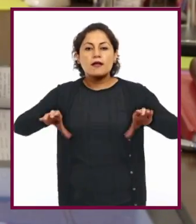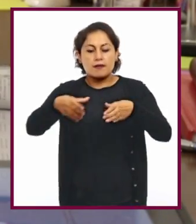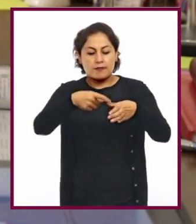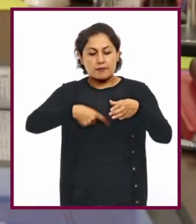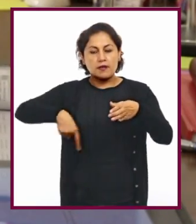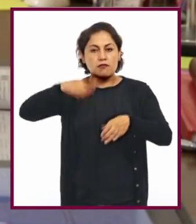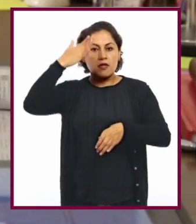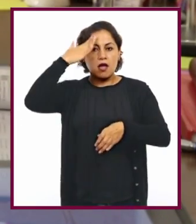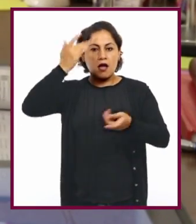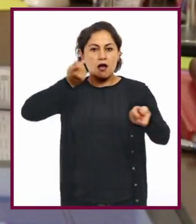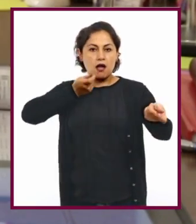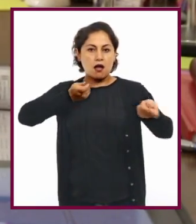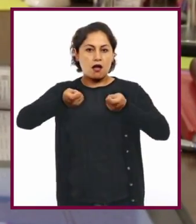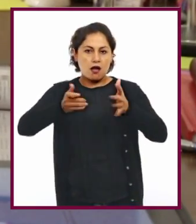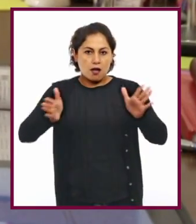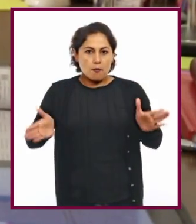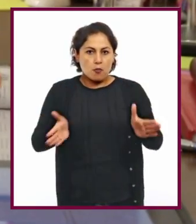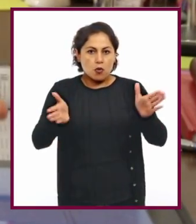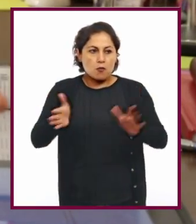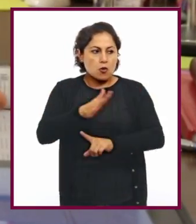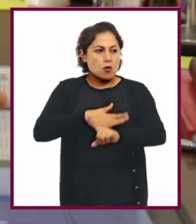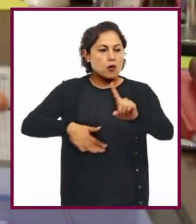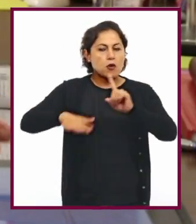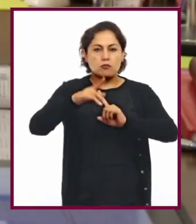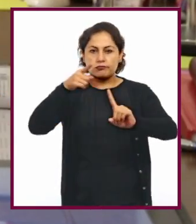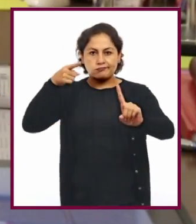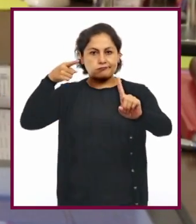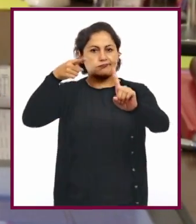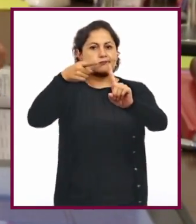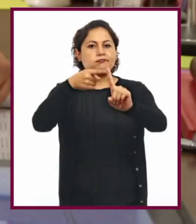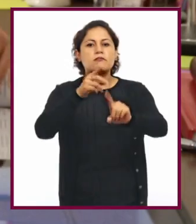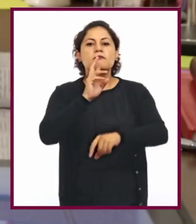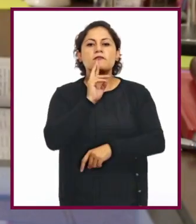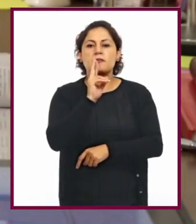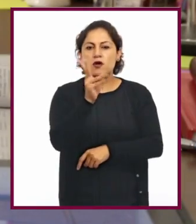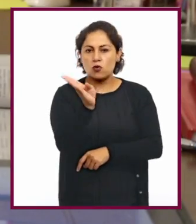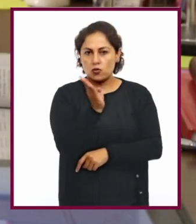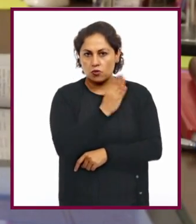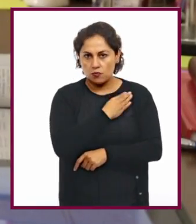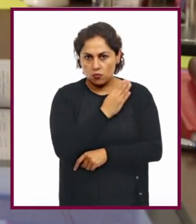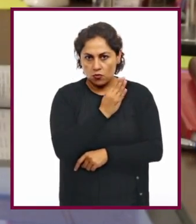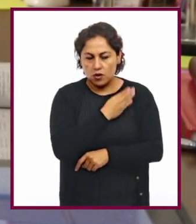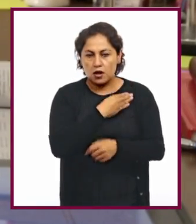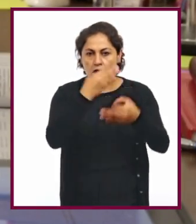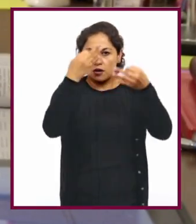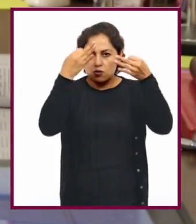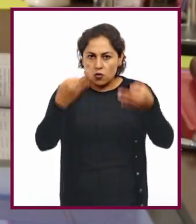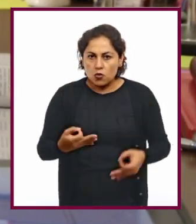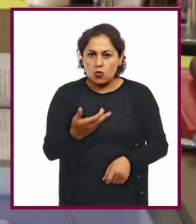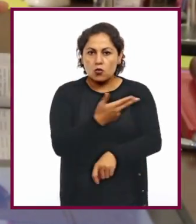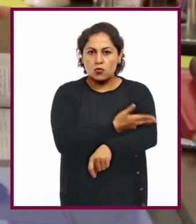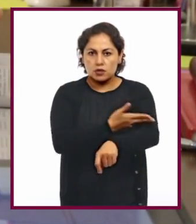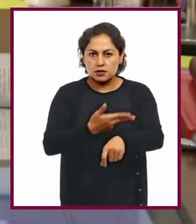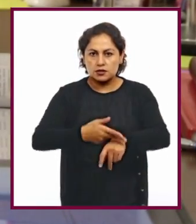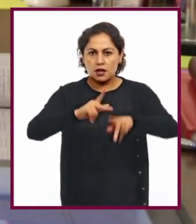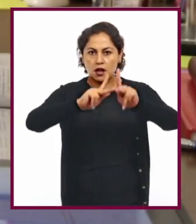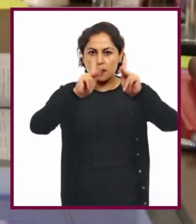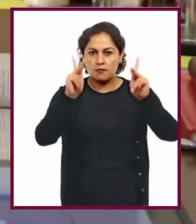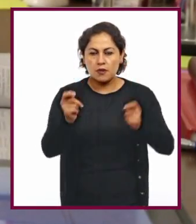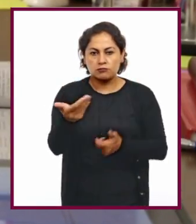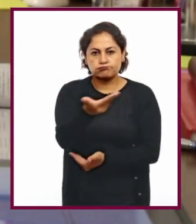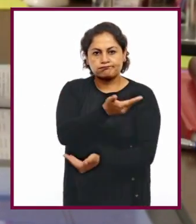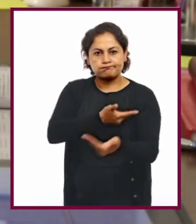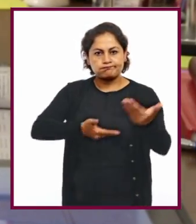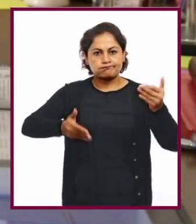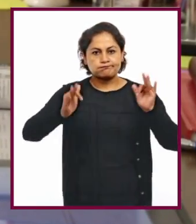y sus dirigentes promover y generar condiciones para optar por el camino de la bondad, la honestidad, la